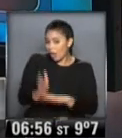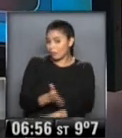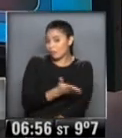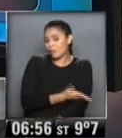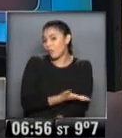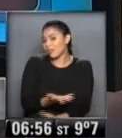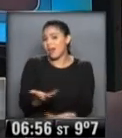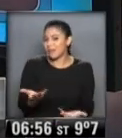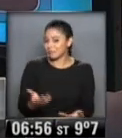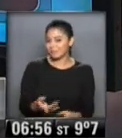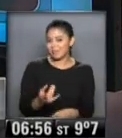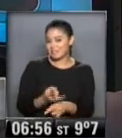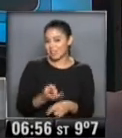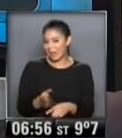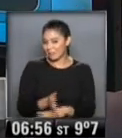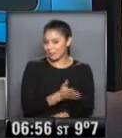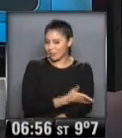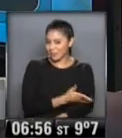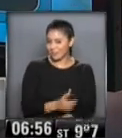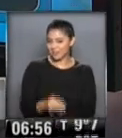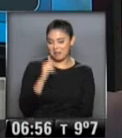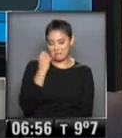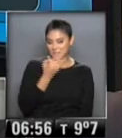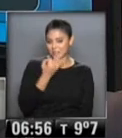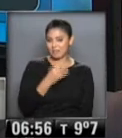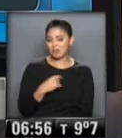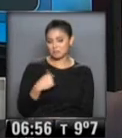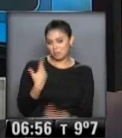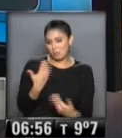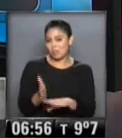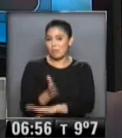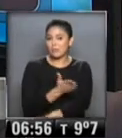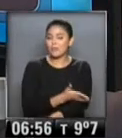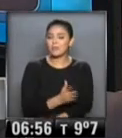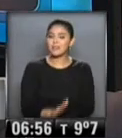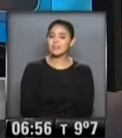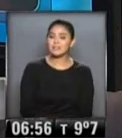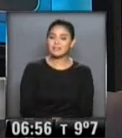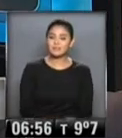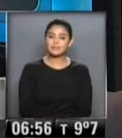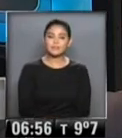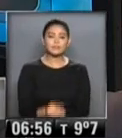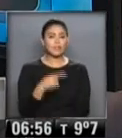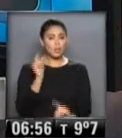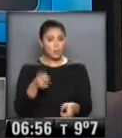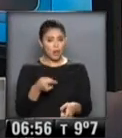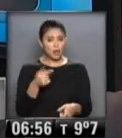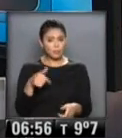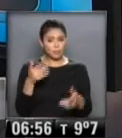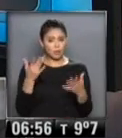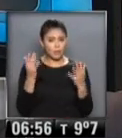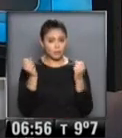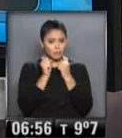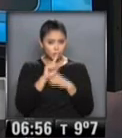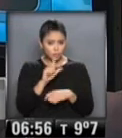las botas como que van, que se llevan mucho las botas. Yo llevaría, viste, Cari, unas botitas. Sí, igual, porque no va a hacer mucho